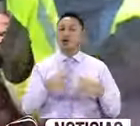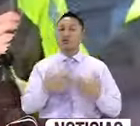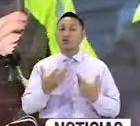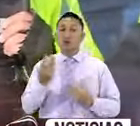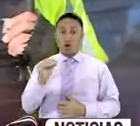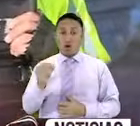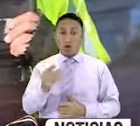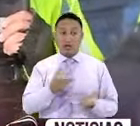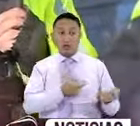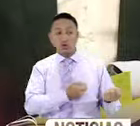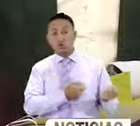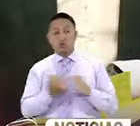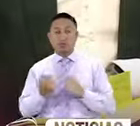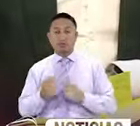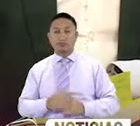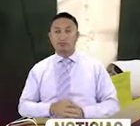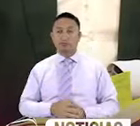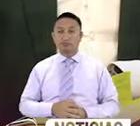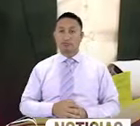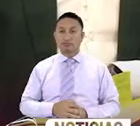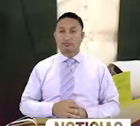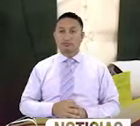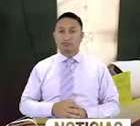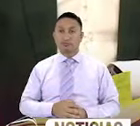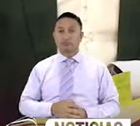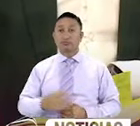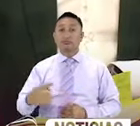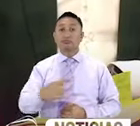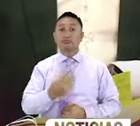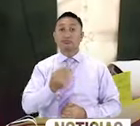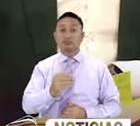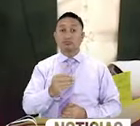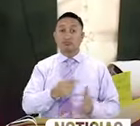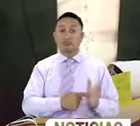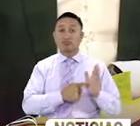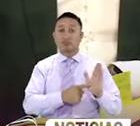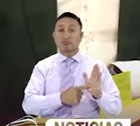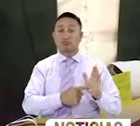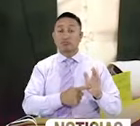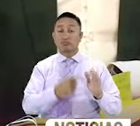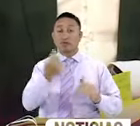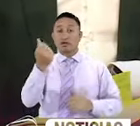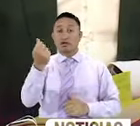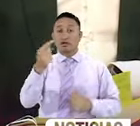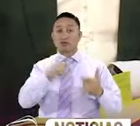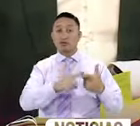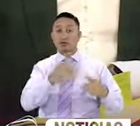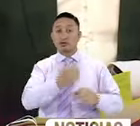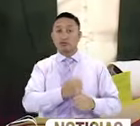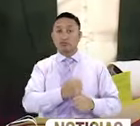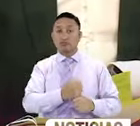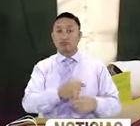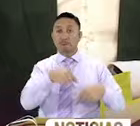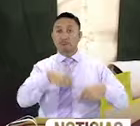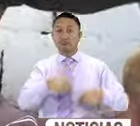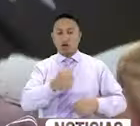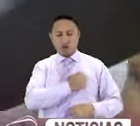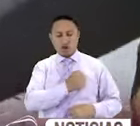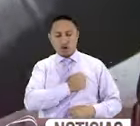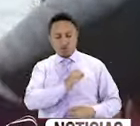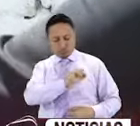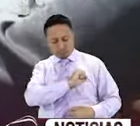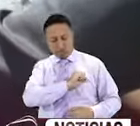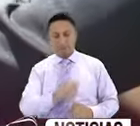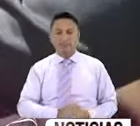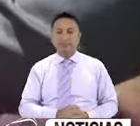a los menores. Hay 3 cosas que los DDOs le ofrecen a nuestros niños, niñas y adolescentes: dinero, seguridad y sentido de pertenencia. Las cifras sobre